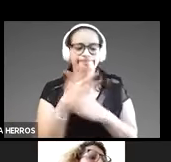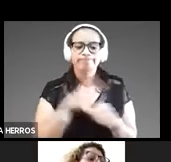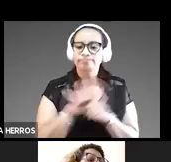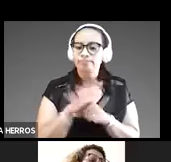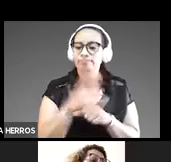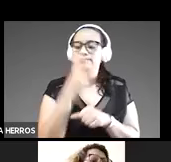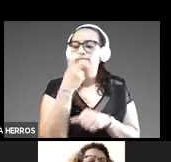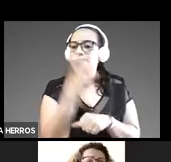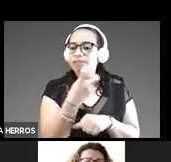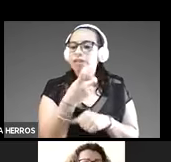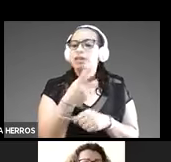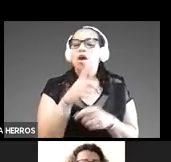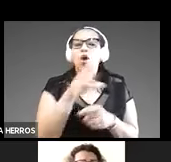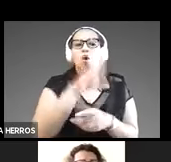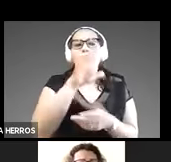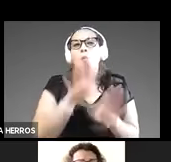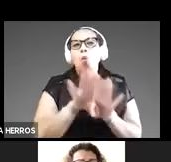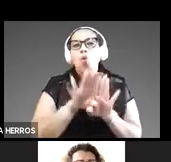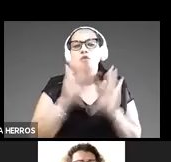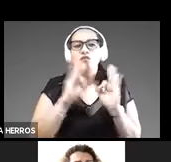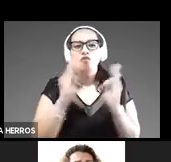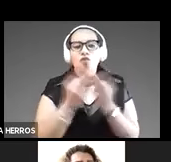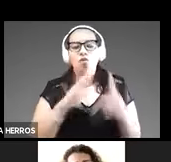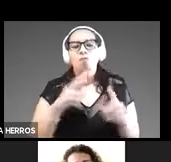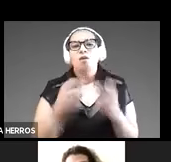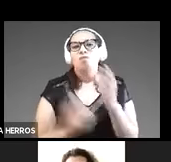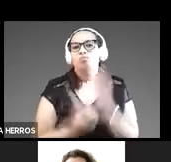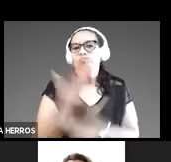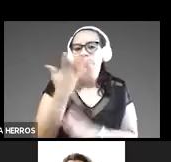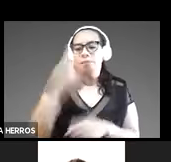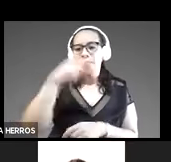la gobernanza, de nuevas formas para gobernar,